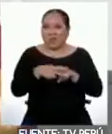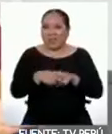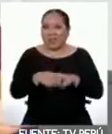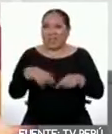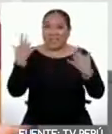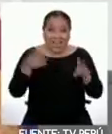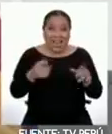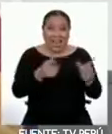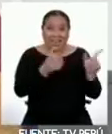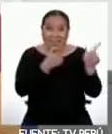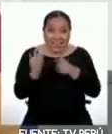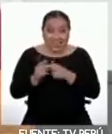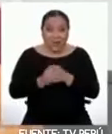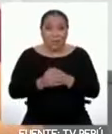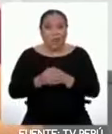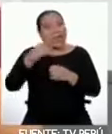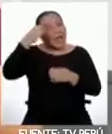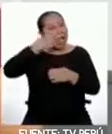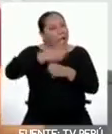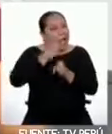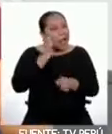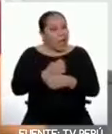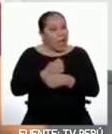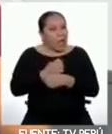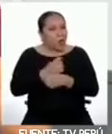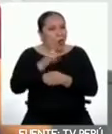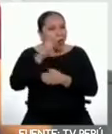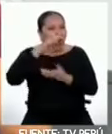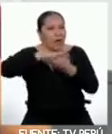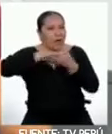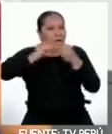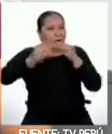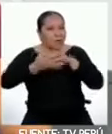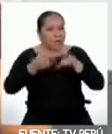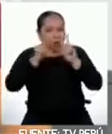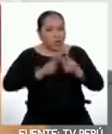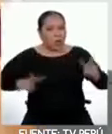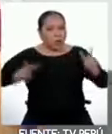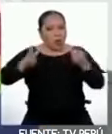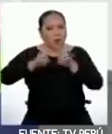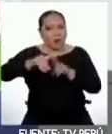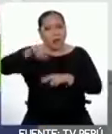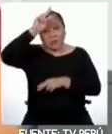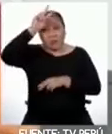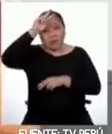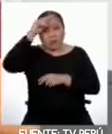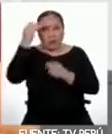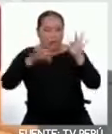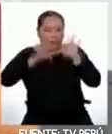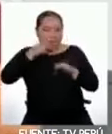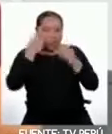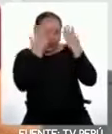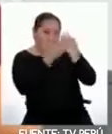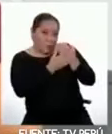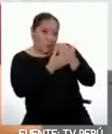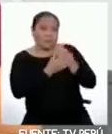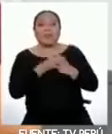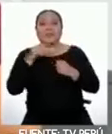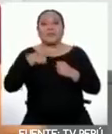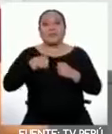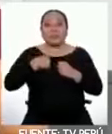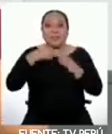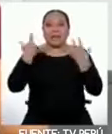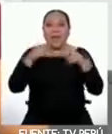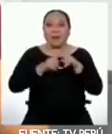¿estás listo para crear con las sombras y escribir una historia sobre los valores del país? Es hora de empezar, y tengo a la